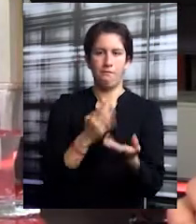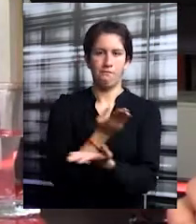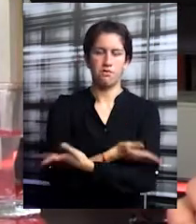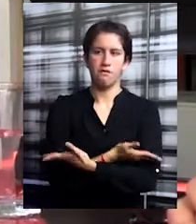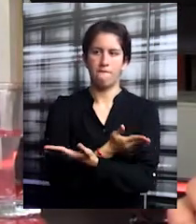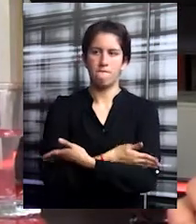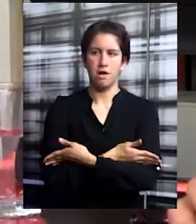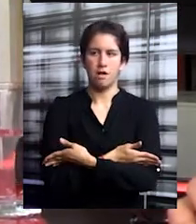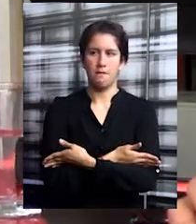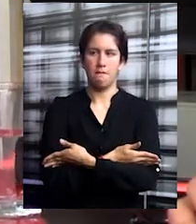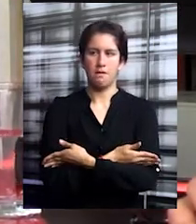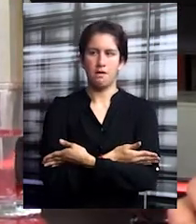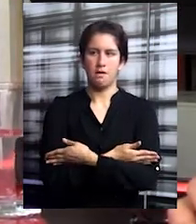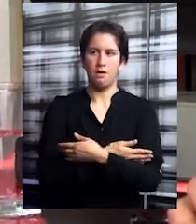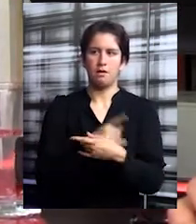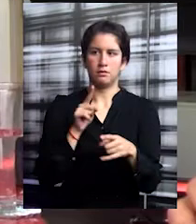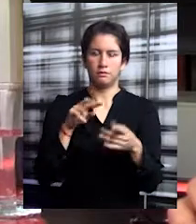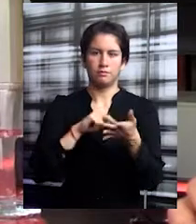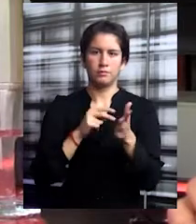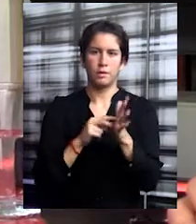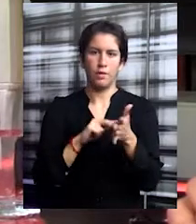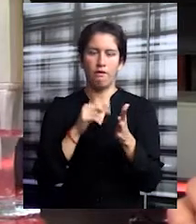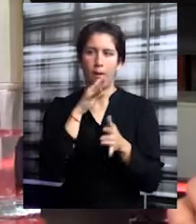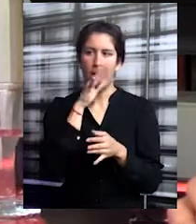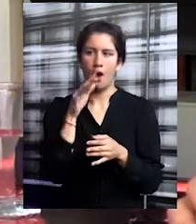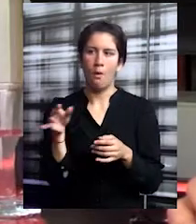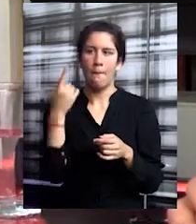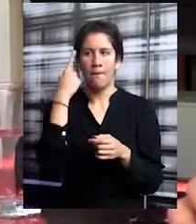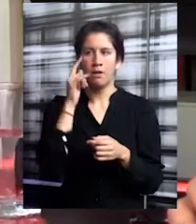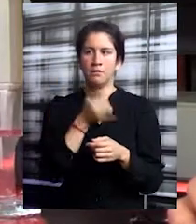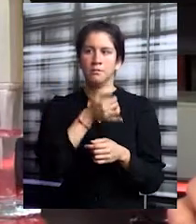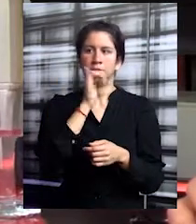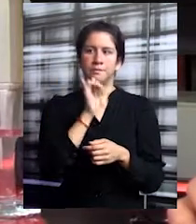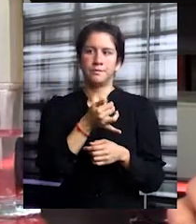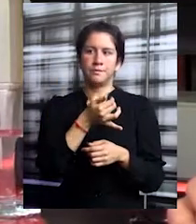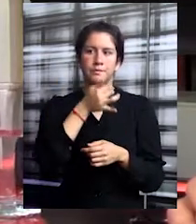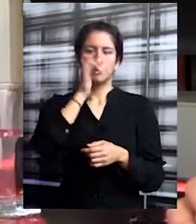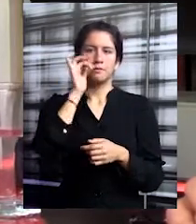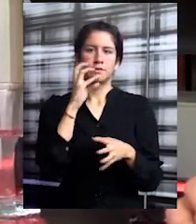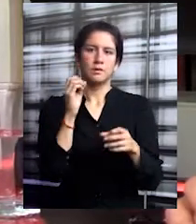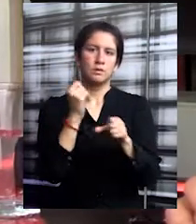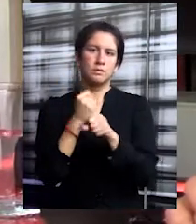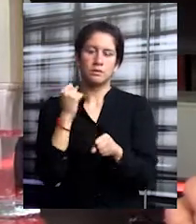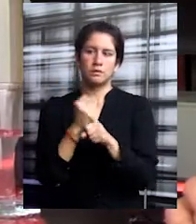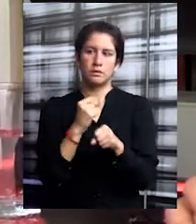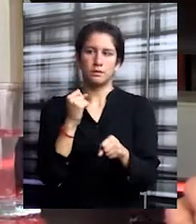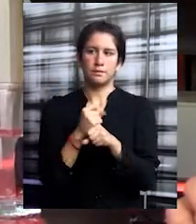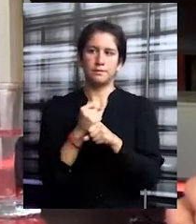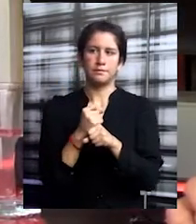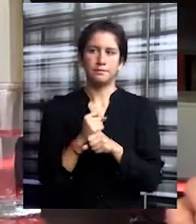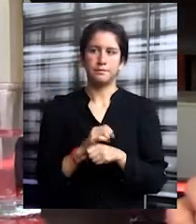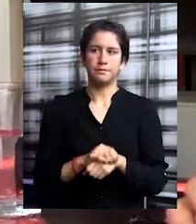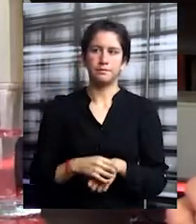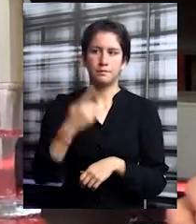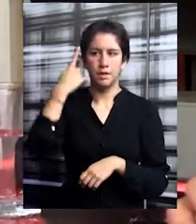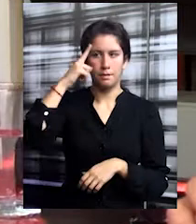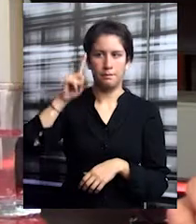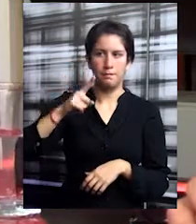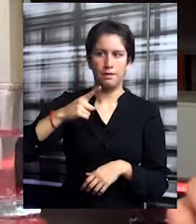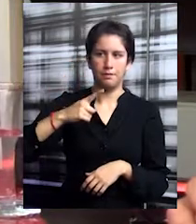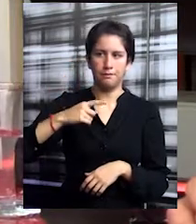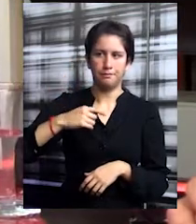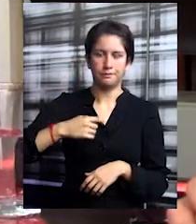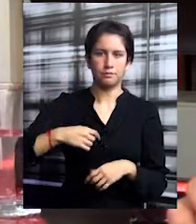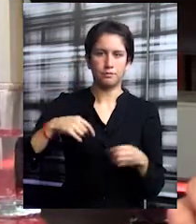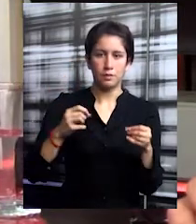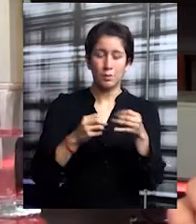Andes, seguramente no hay grandes problemas de agua para beber, ¿ah? O de gestión de trabajo, porque al final no son comunas agrícolas. Pero el grueso, la gran